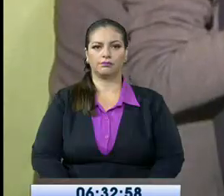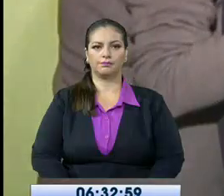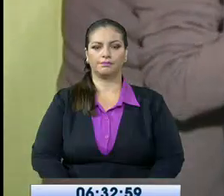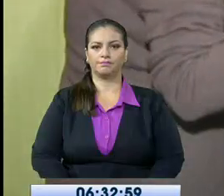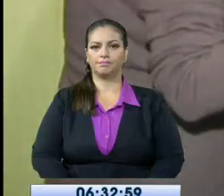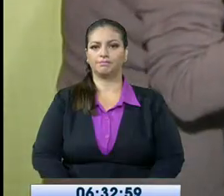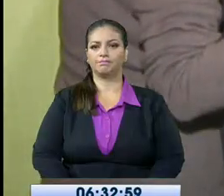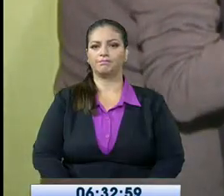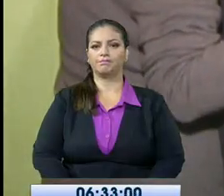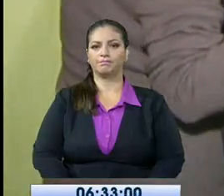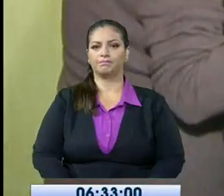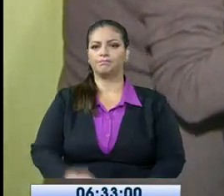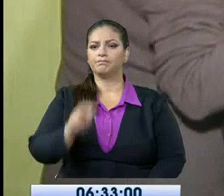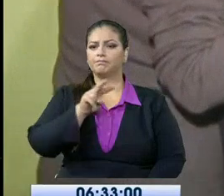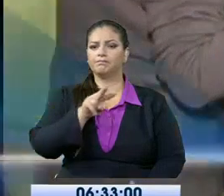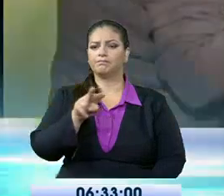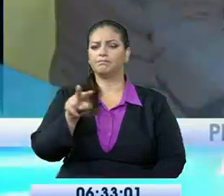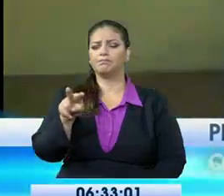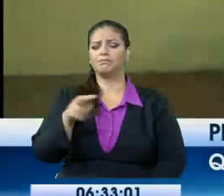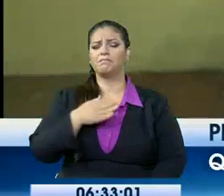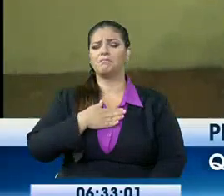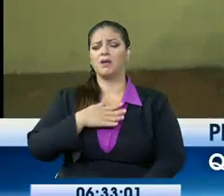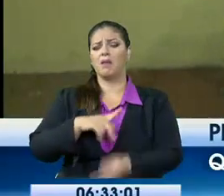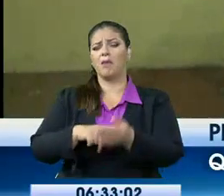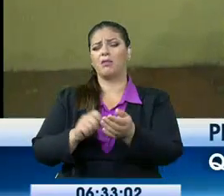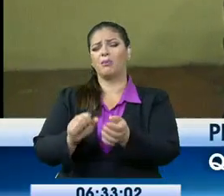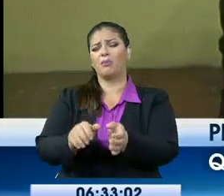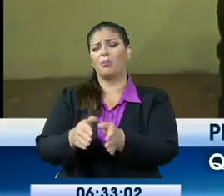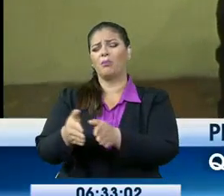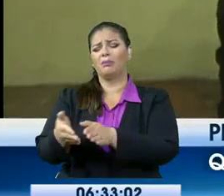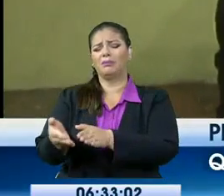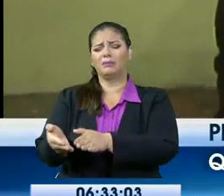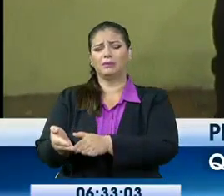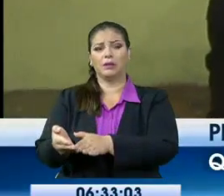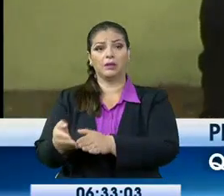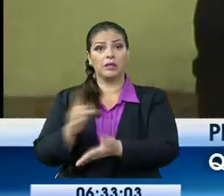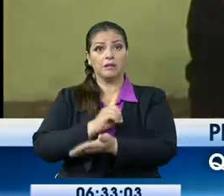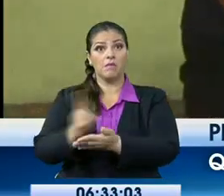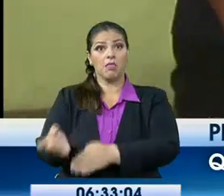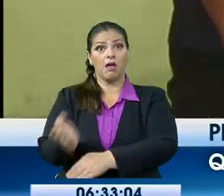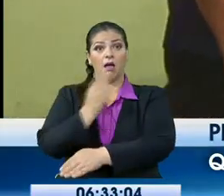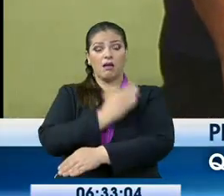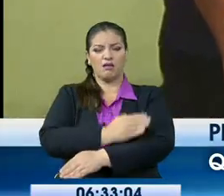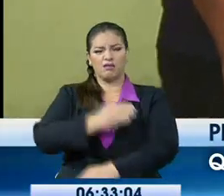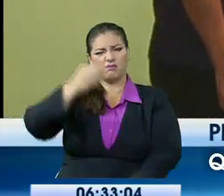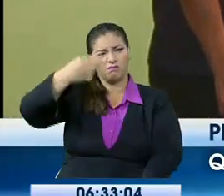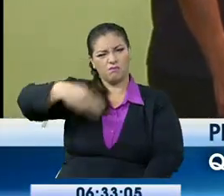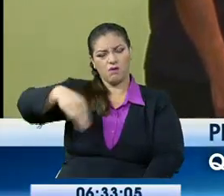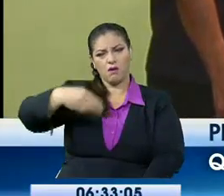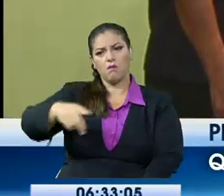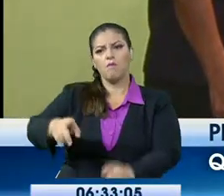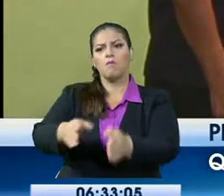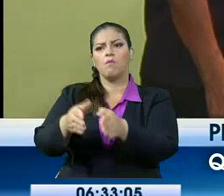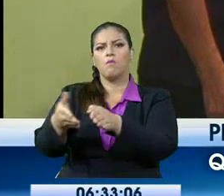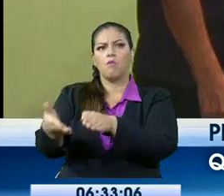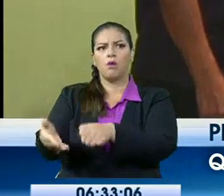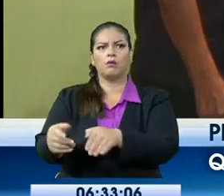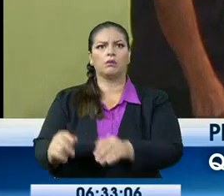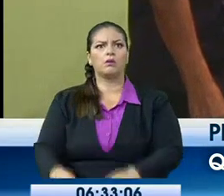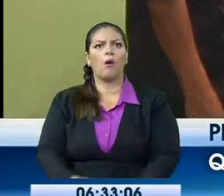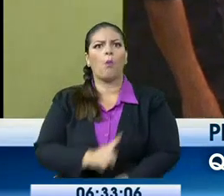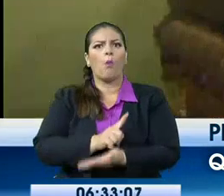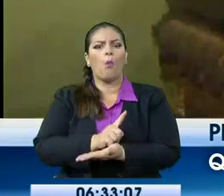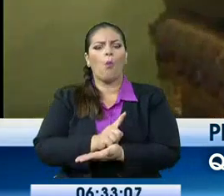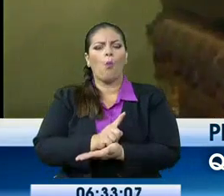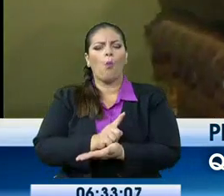Contemplan el féretro de su hermano constantemente. Él falleció el miércoles de la semana anterior y desde esa fecha no pueden darle cristiana